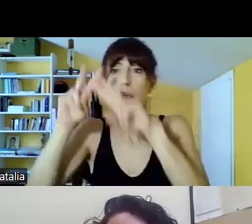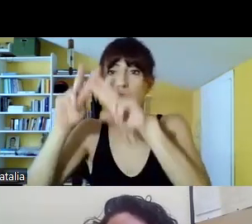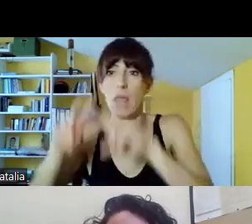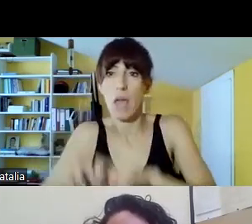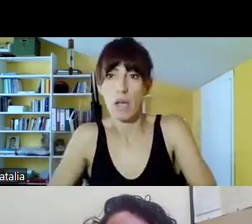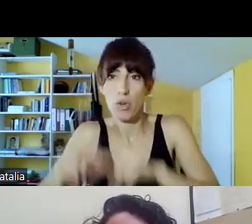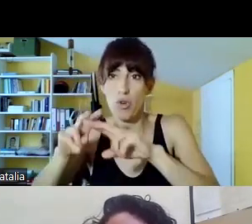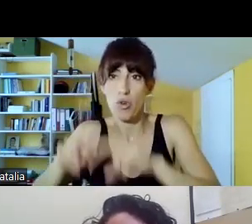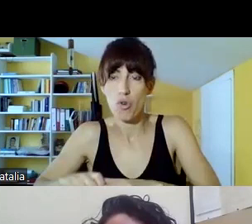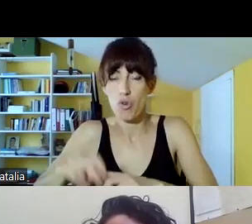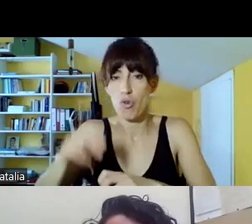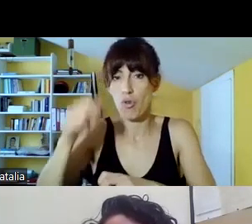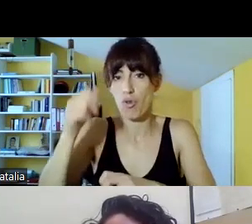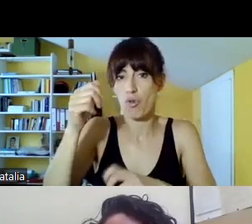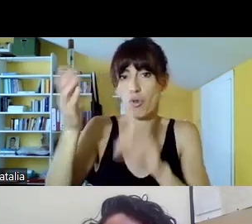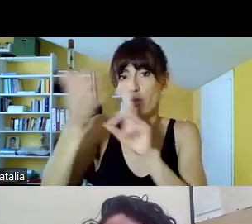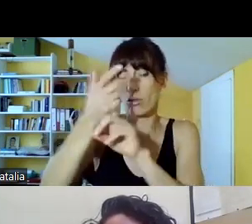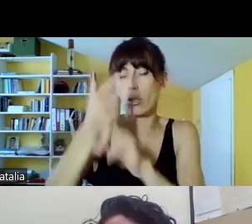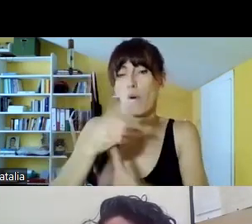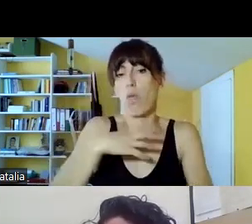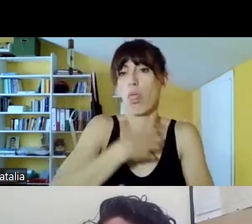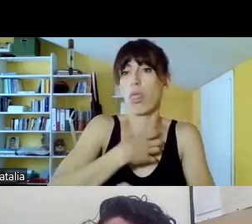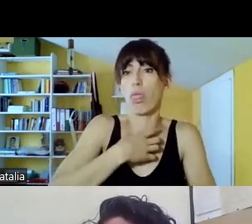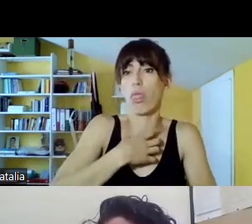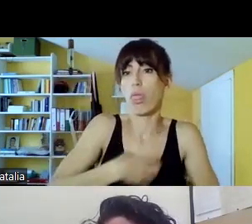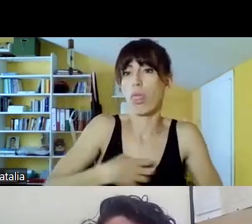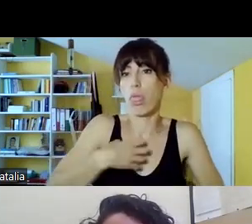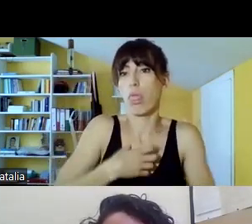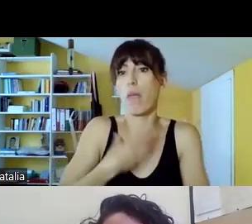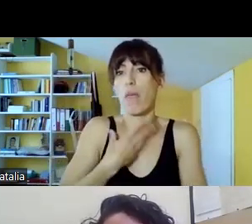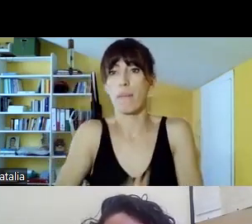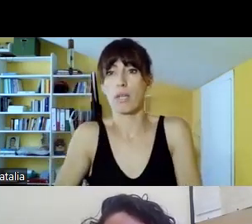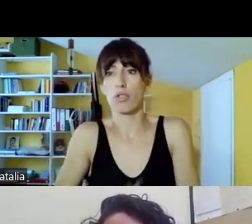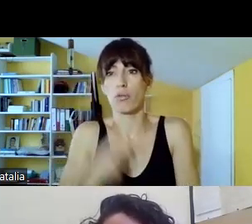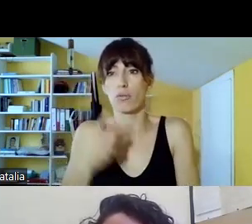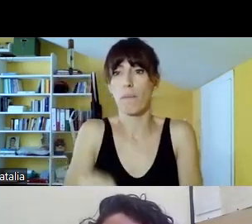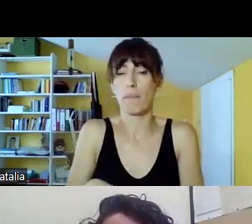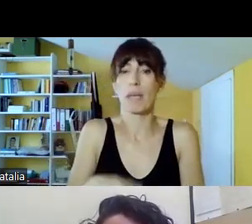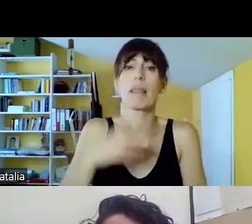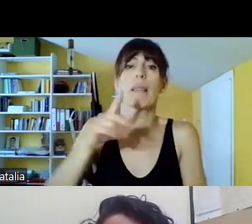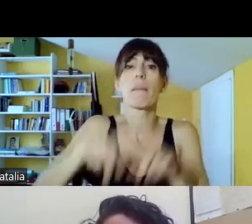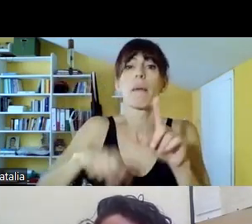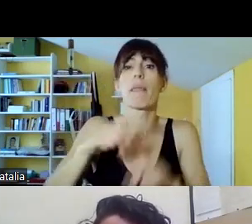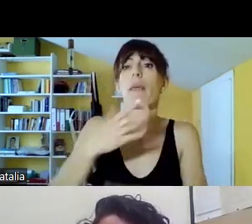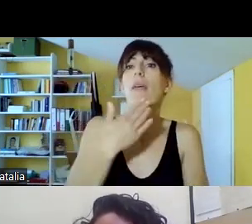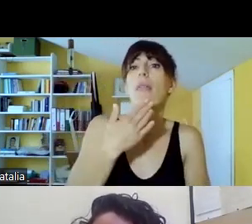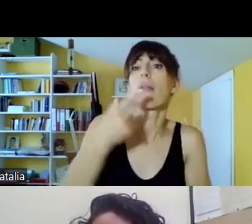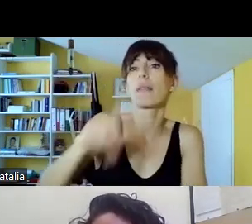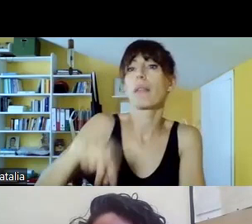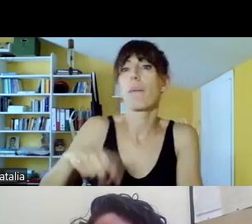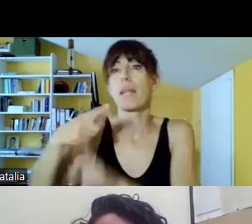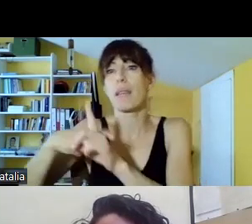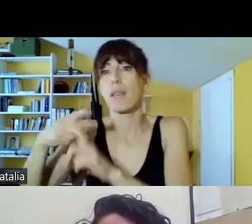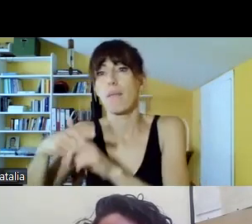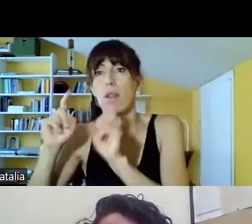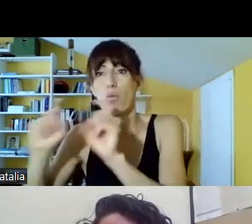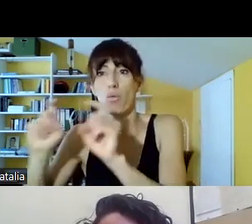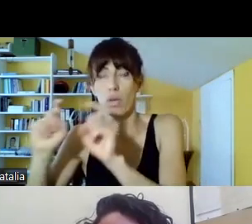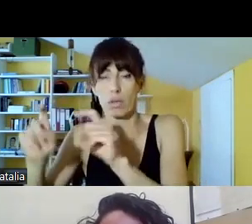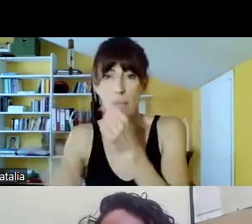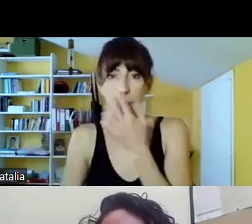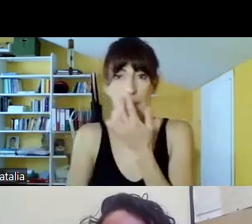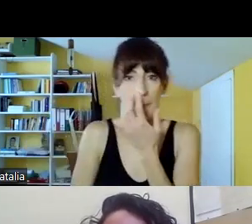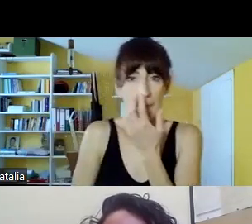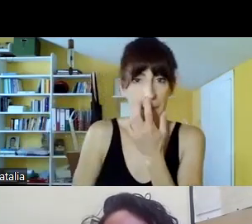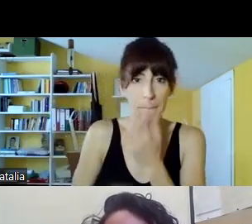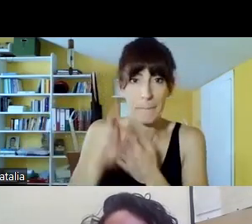depresión y de ansiedad, por clase social y por nivel educativo. Vemos que tanto en hombres